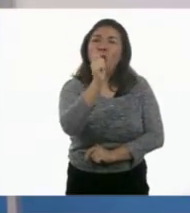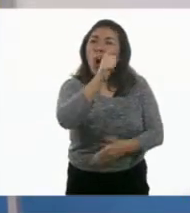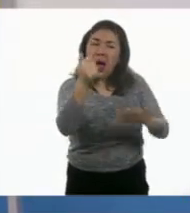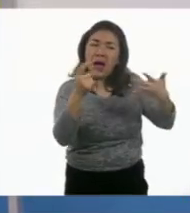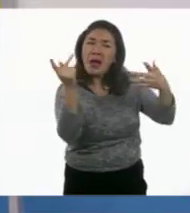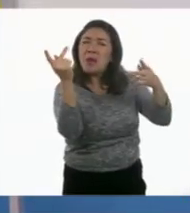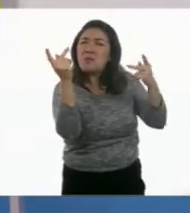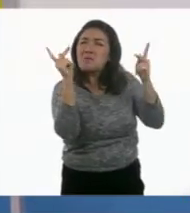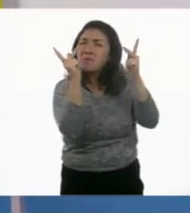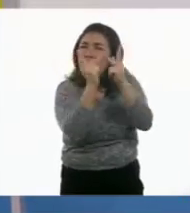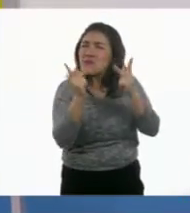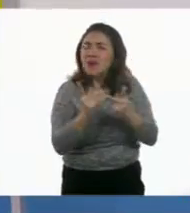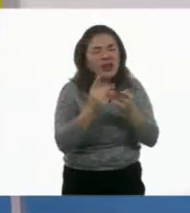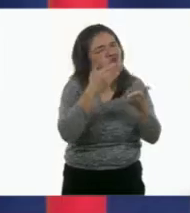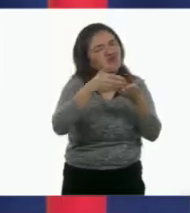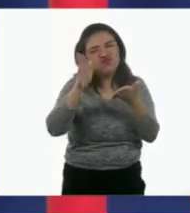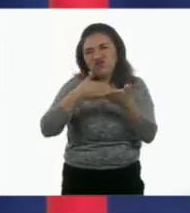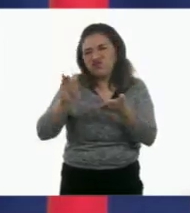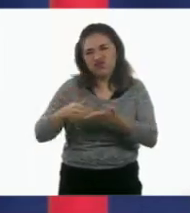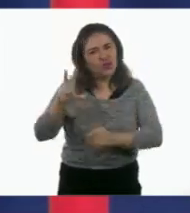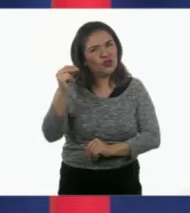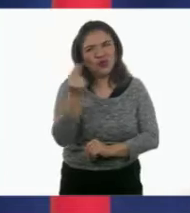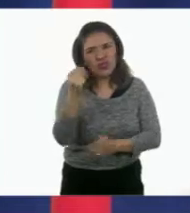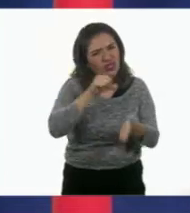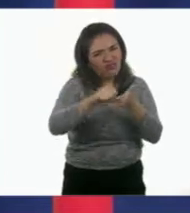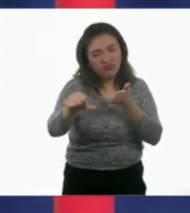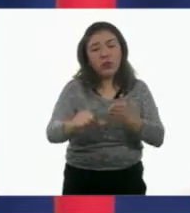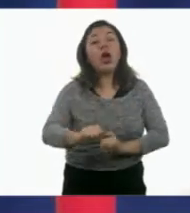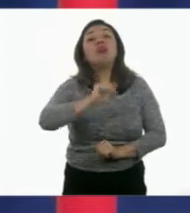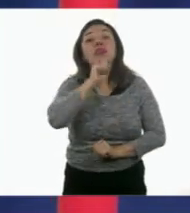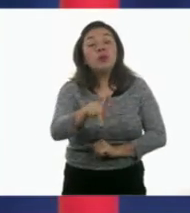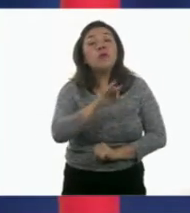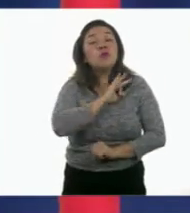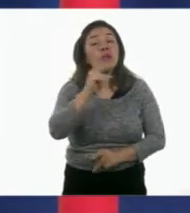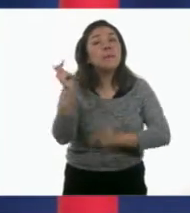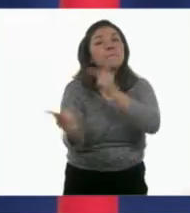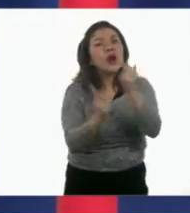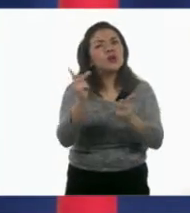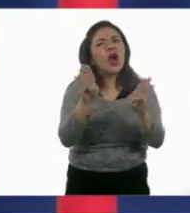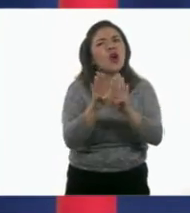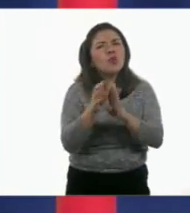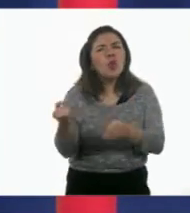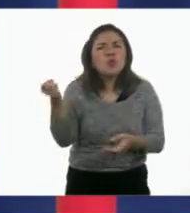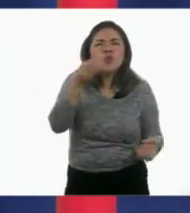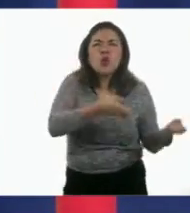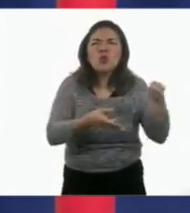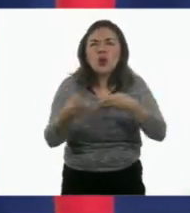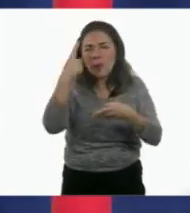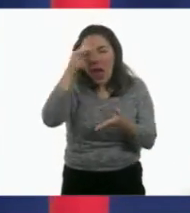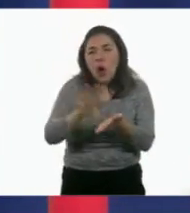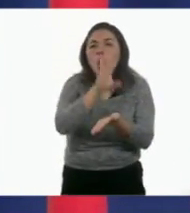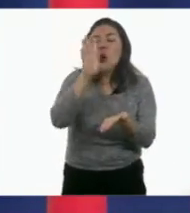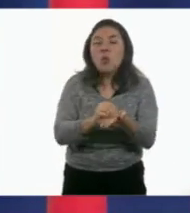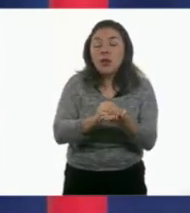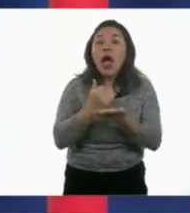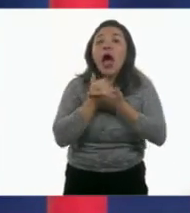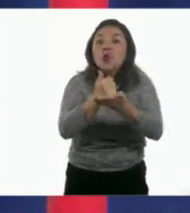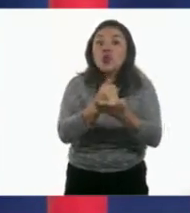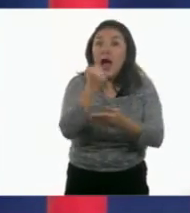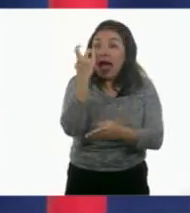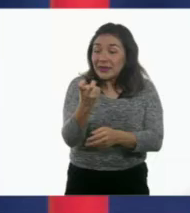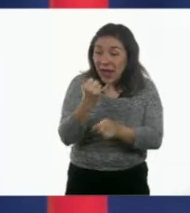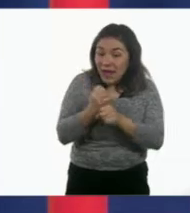preguntas que están repetidas. También puede haber preguntas complementarias, es decir, que te ayudarán a